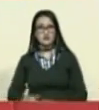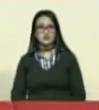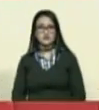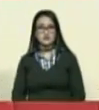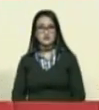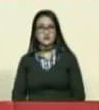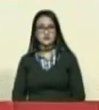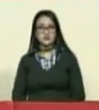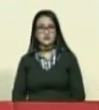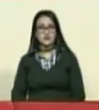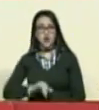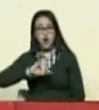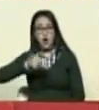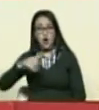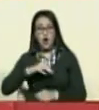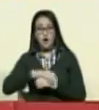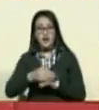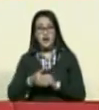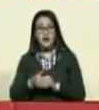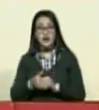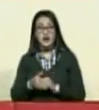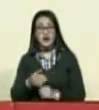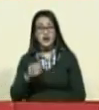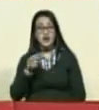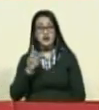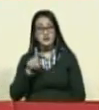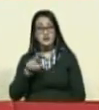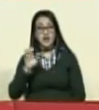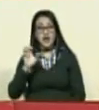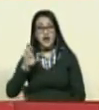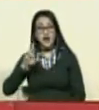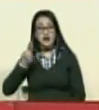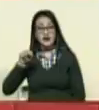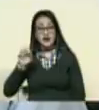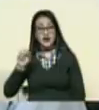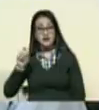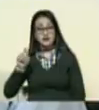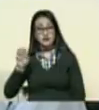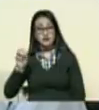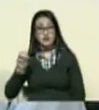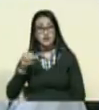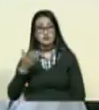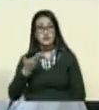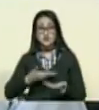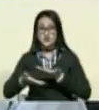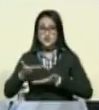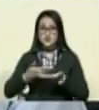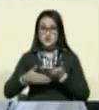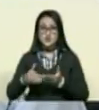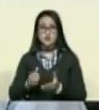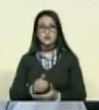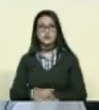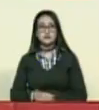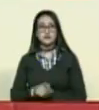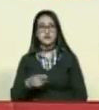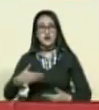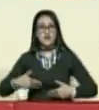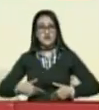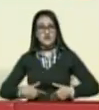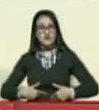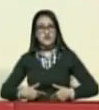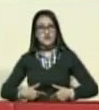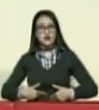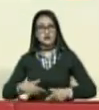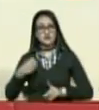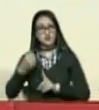y Ernesto, que son hermanos además, compañeros fraternales. Hay que hacer un gran esfuerzo para